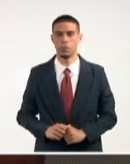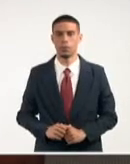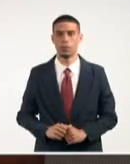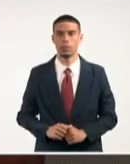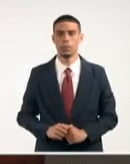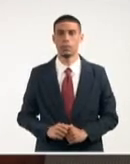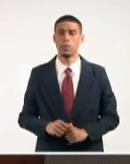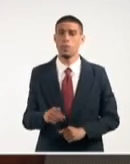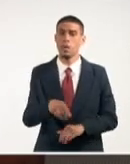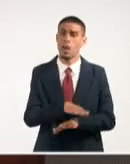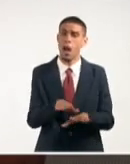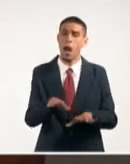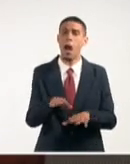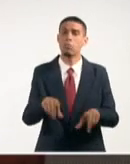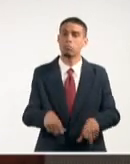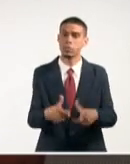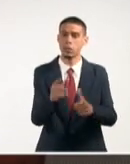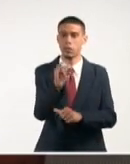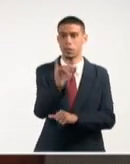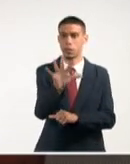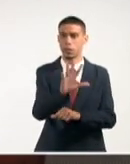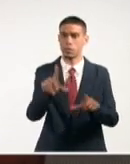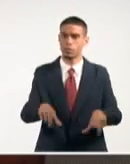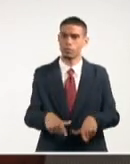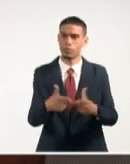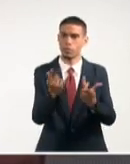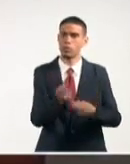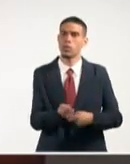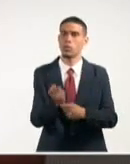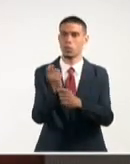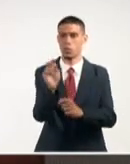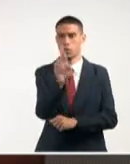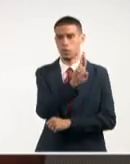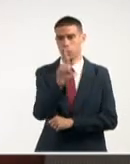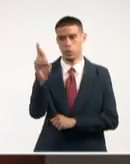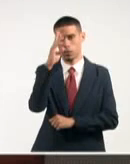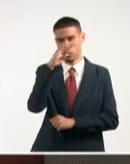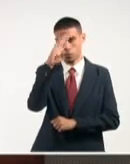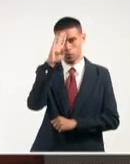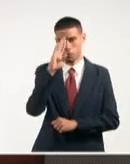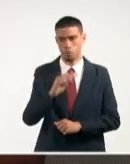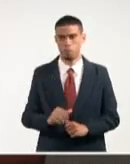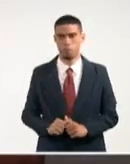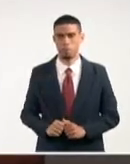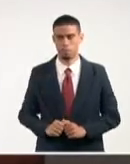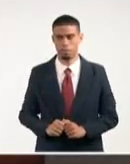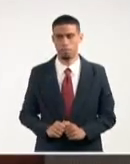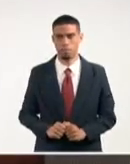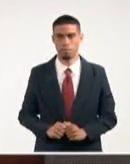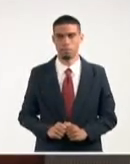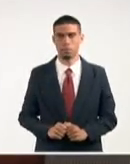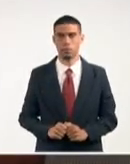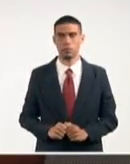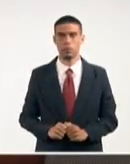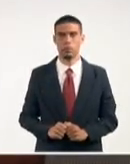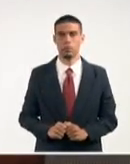arribamos al 65 aniversario del triunfo de nuestra revolución socialista.